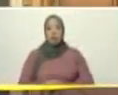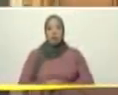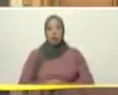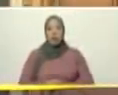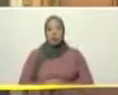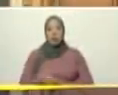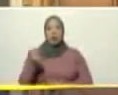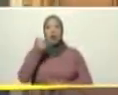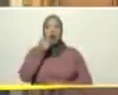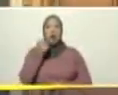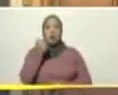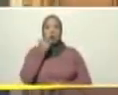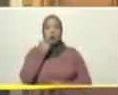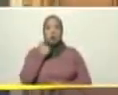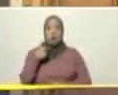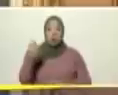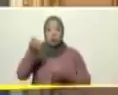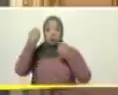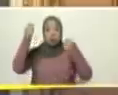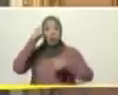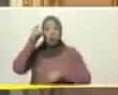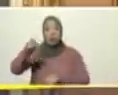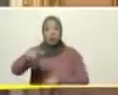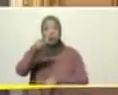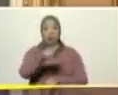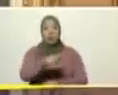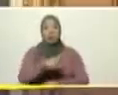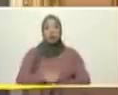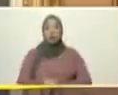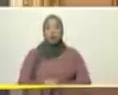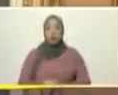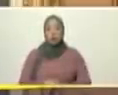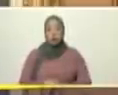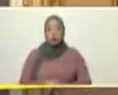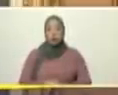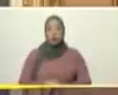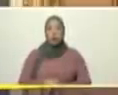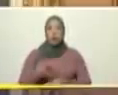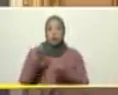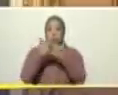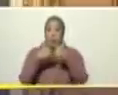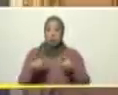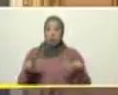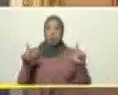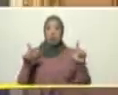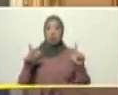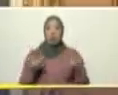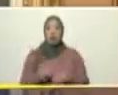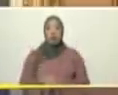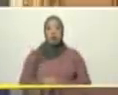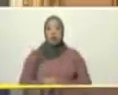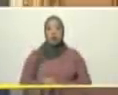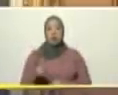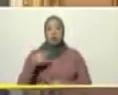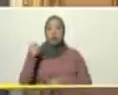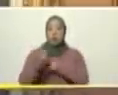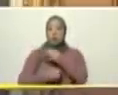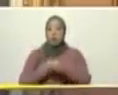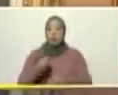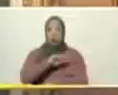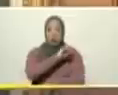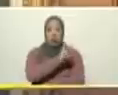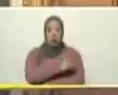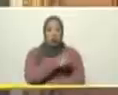abuso de poder, de pretendido poder, despertaron y se crearon fisuras